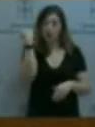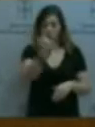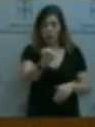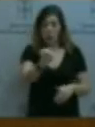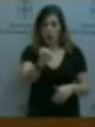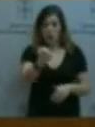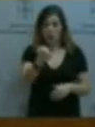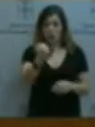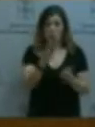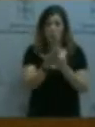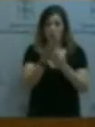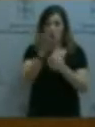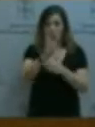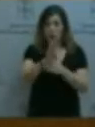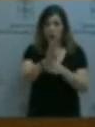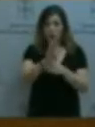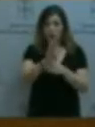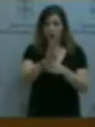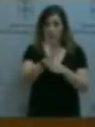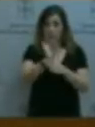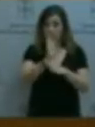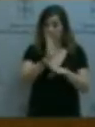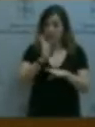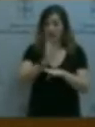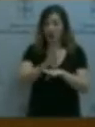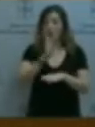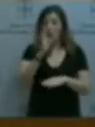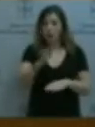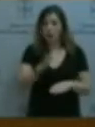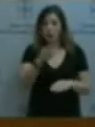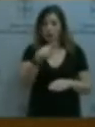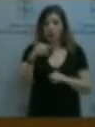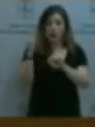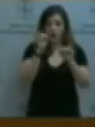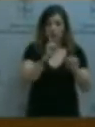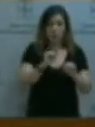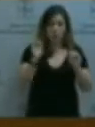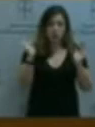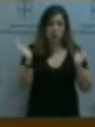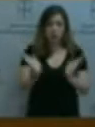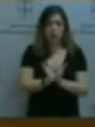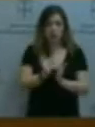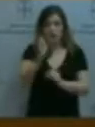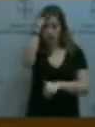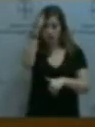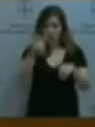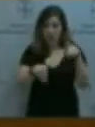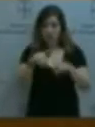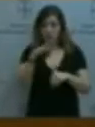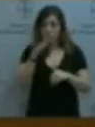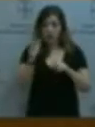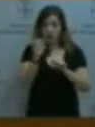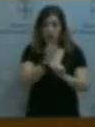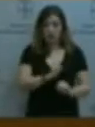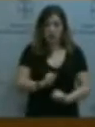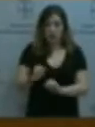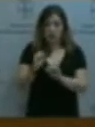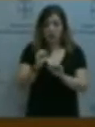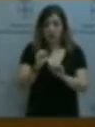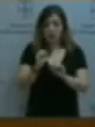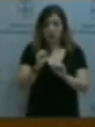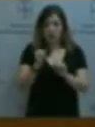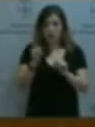presentado, porque defendemos a las cuencas, porque defendemos a la minería, porque decimos